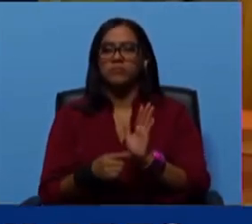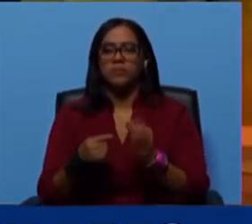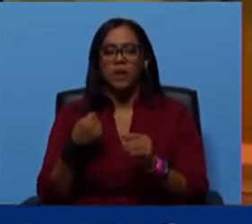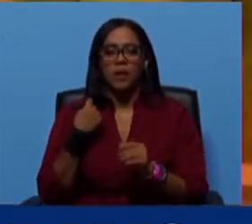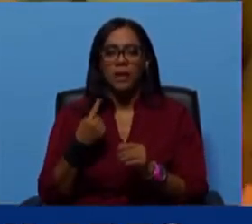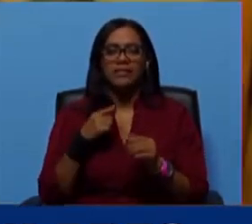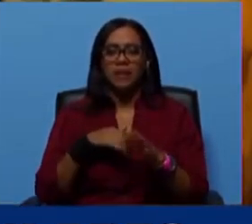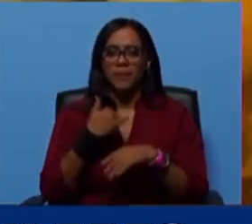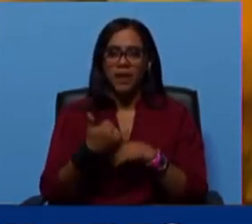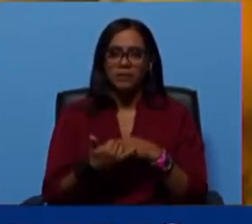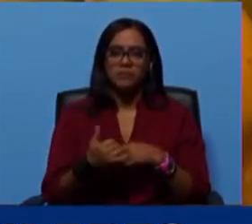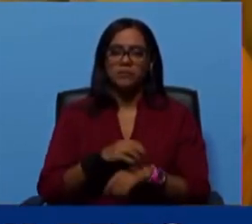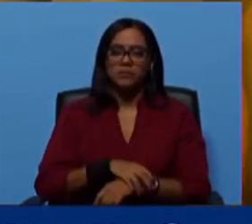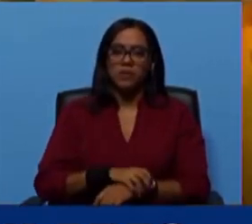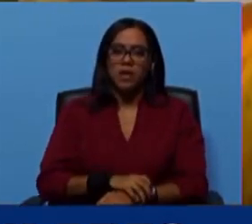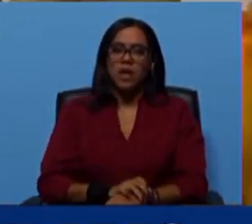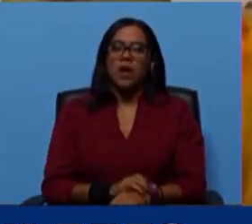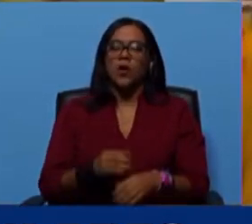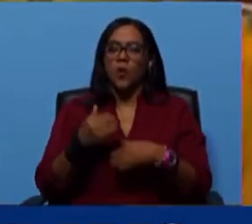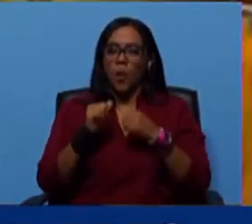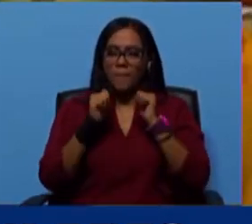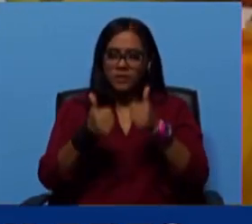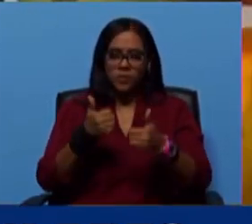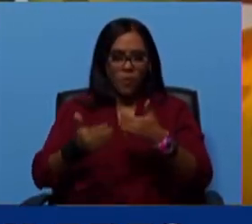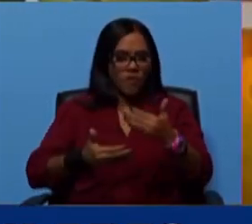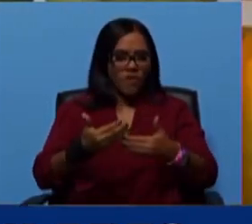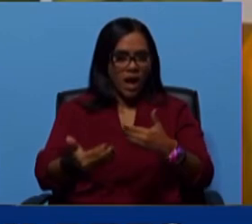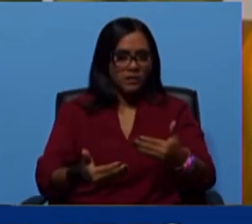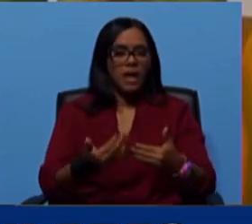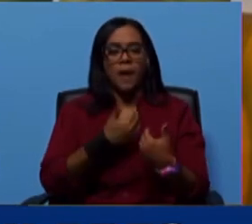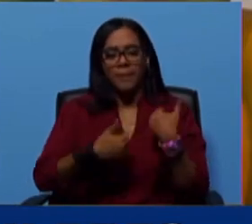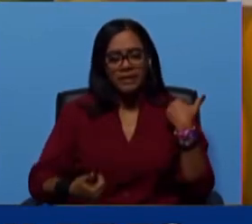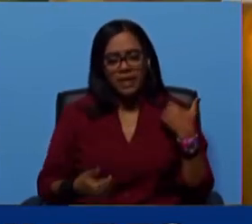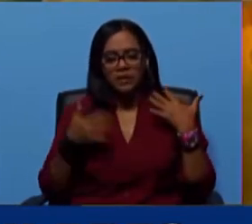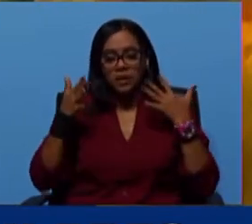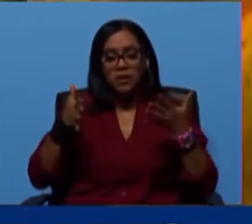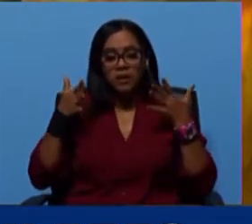plan comenzó por fases. El presidente nos instruyó